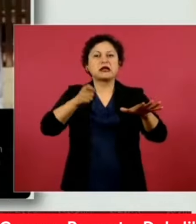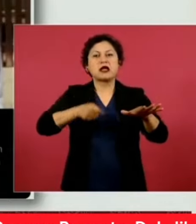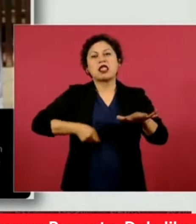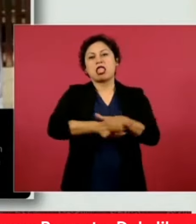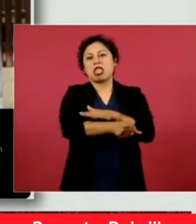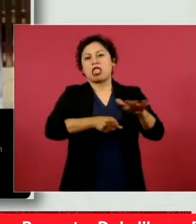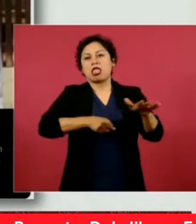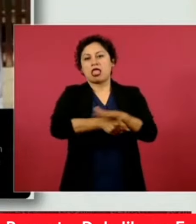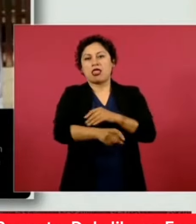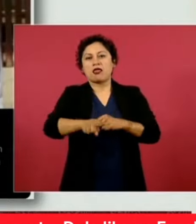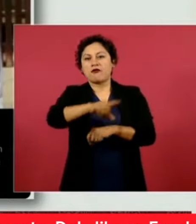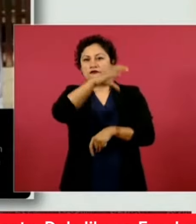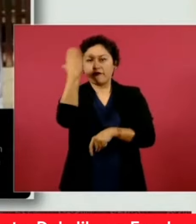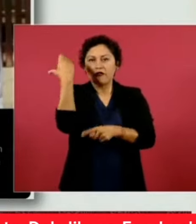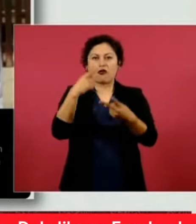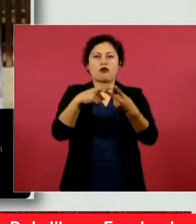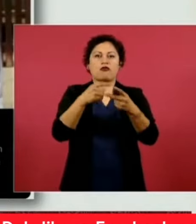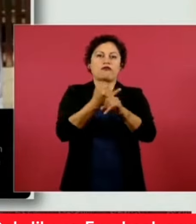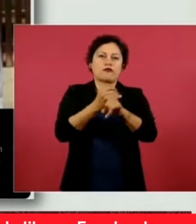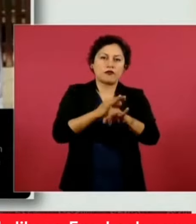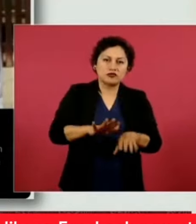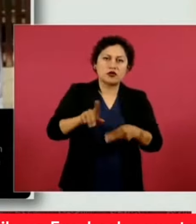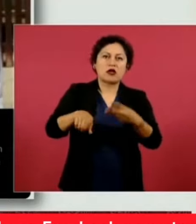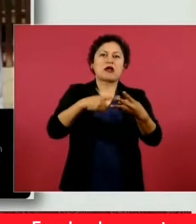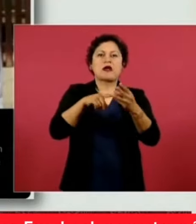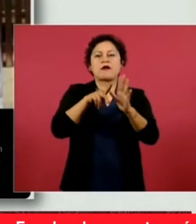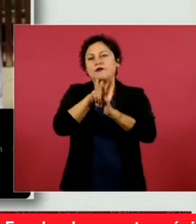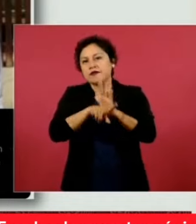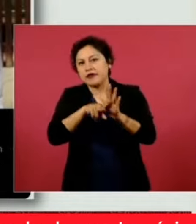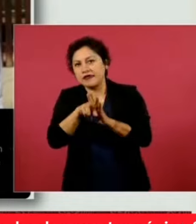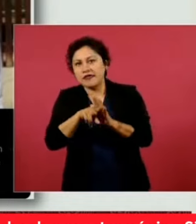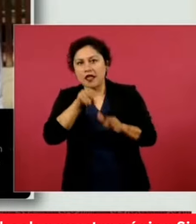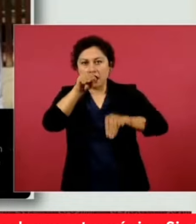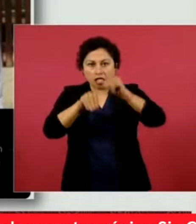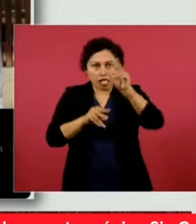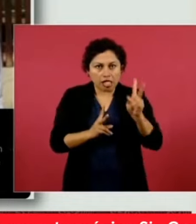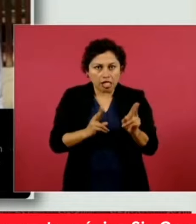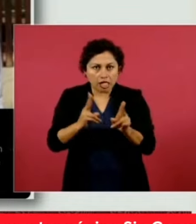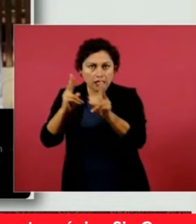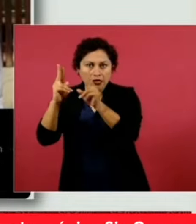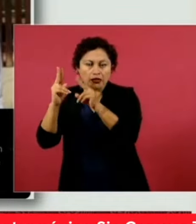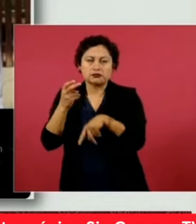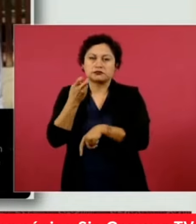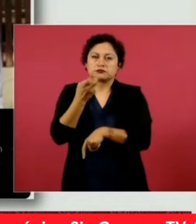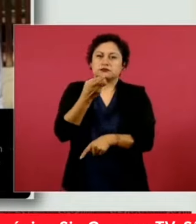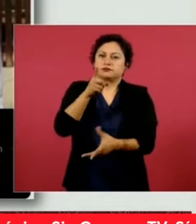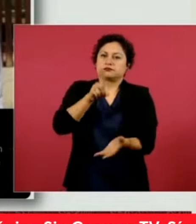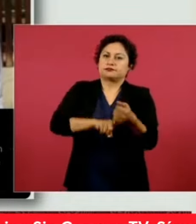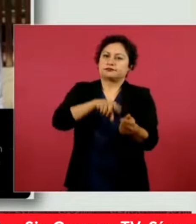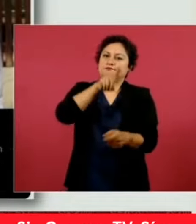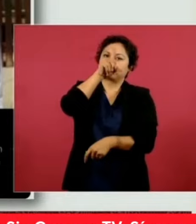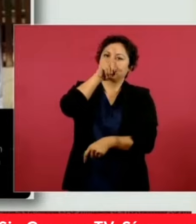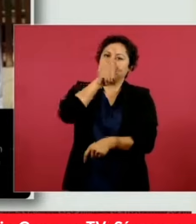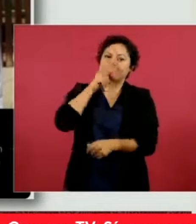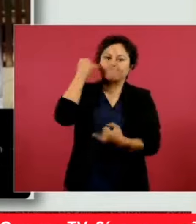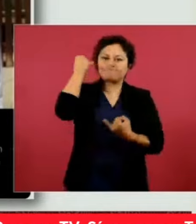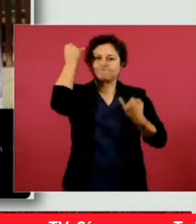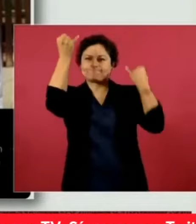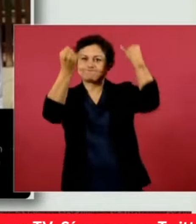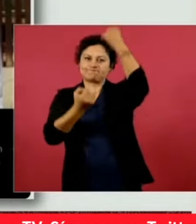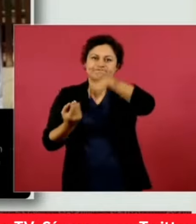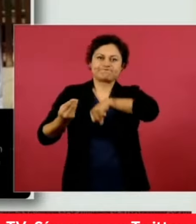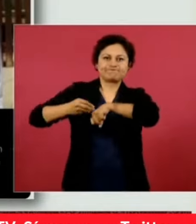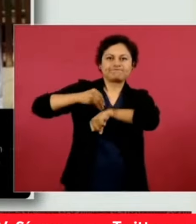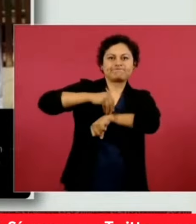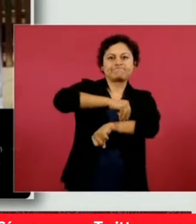notas, fotografías y videos fabricados, que son inventos y mentiras, pero que hasta hoy no